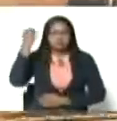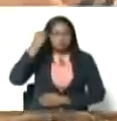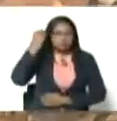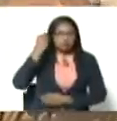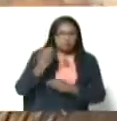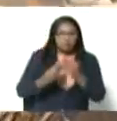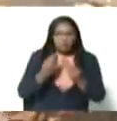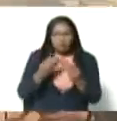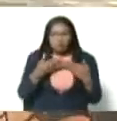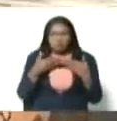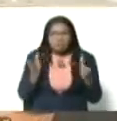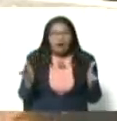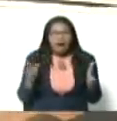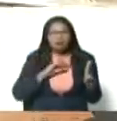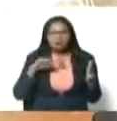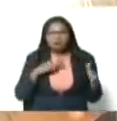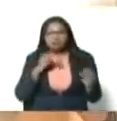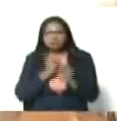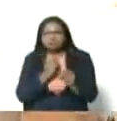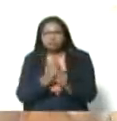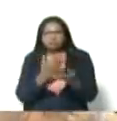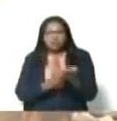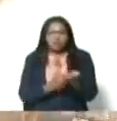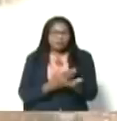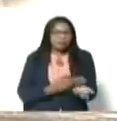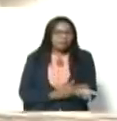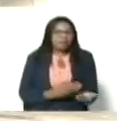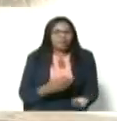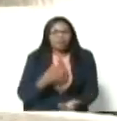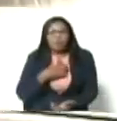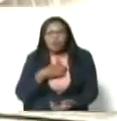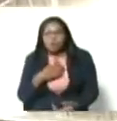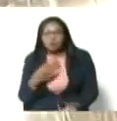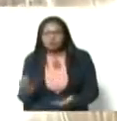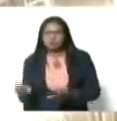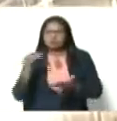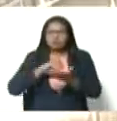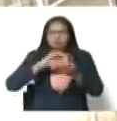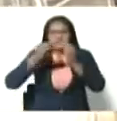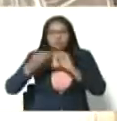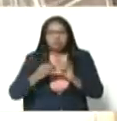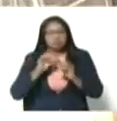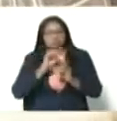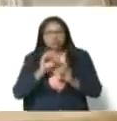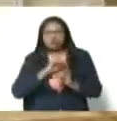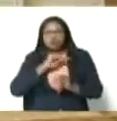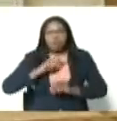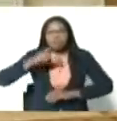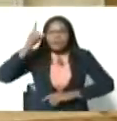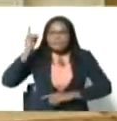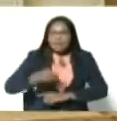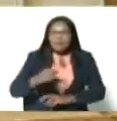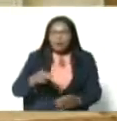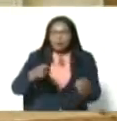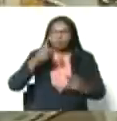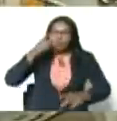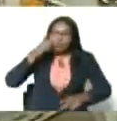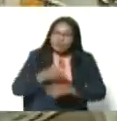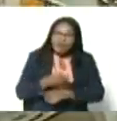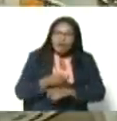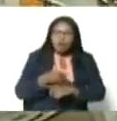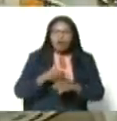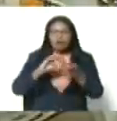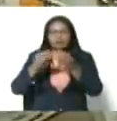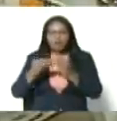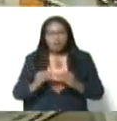no nos permite actuar como actuábamos, bueno, comprar piezas y montarlas y más nada. Ahora somos nosotros los que tenemos que